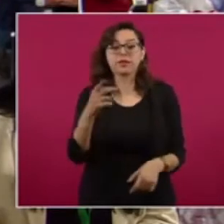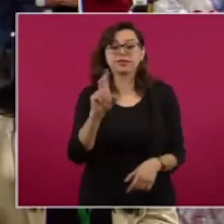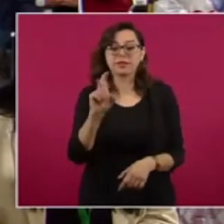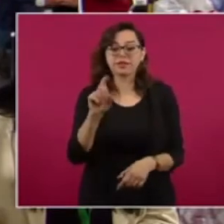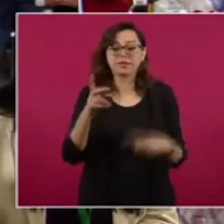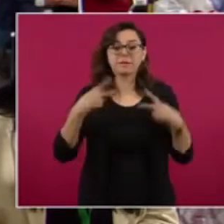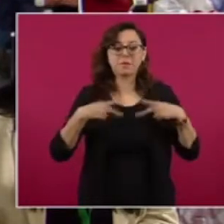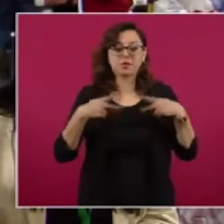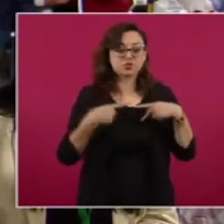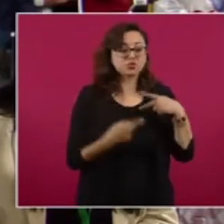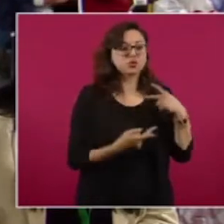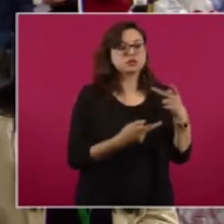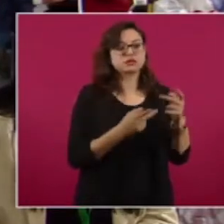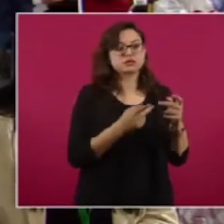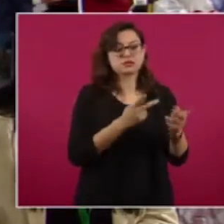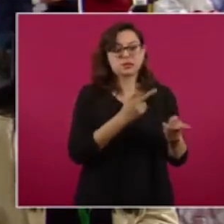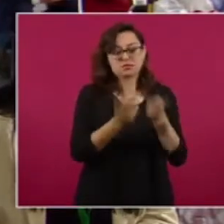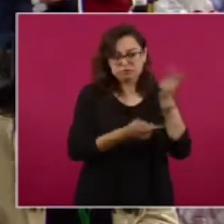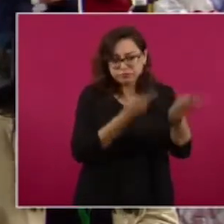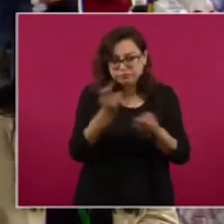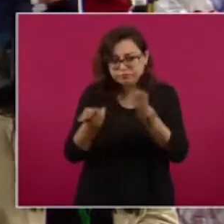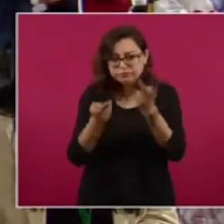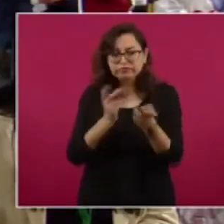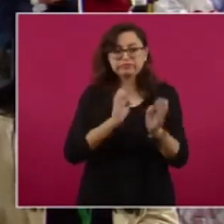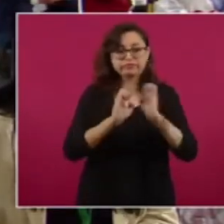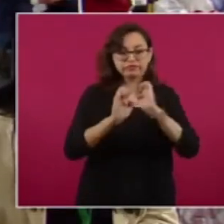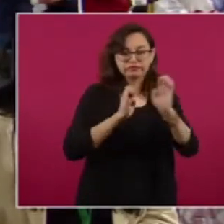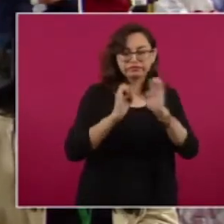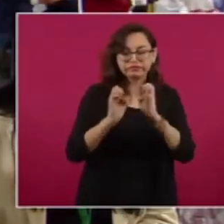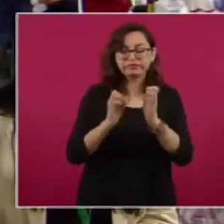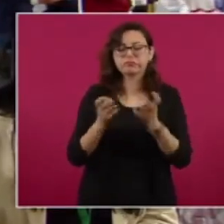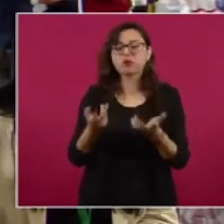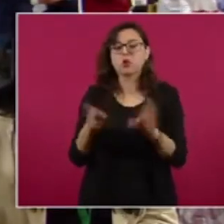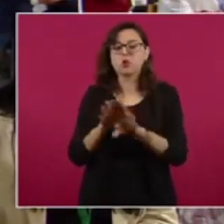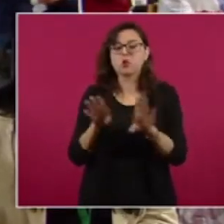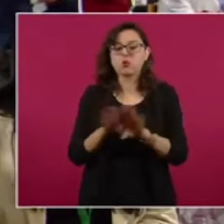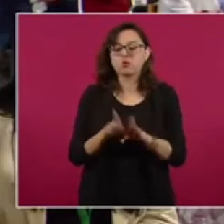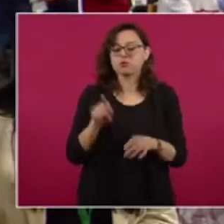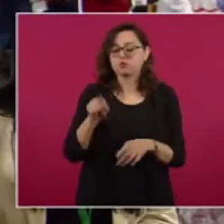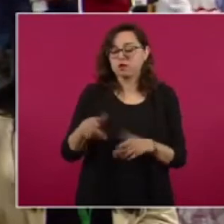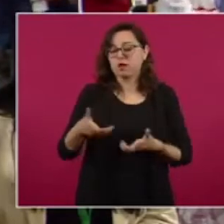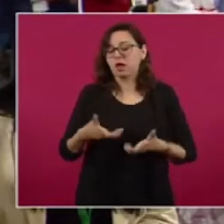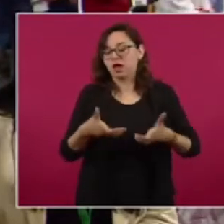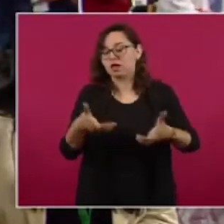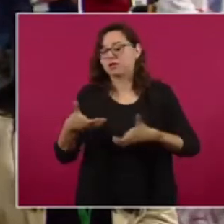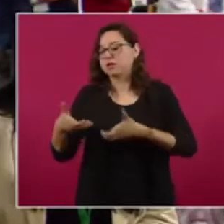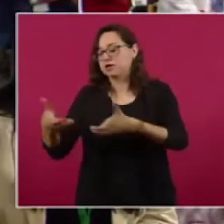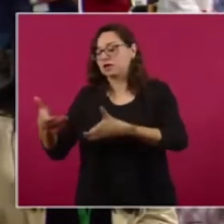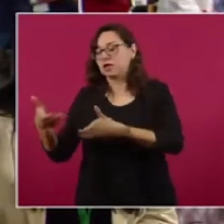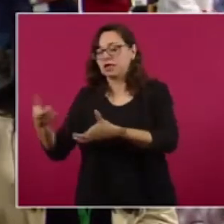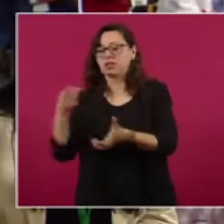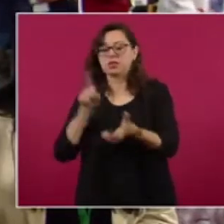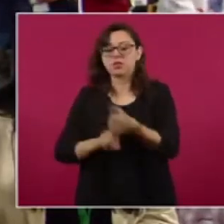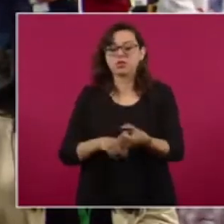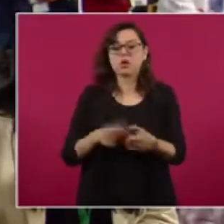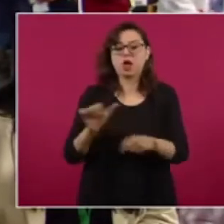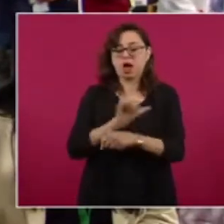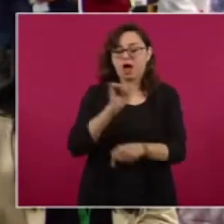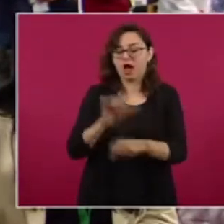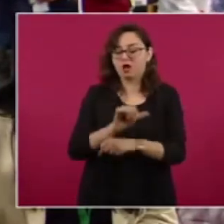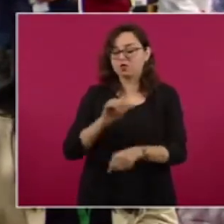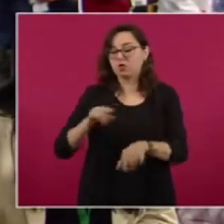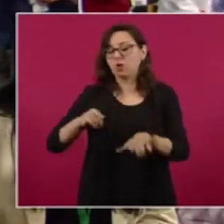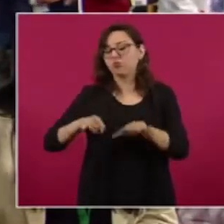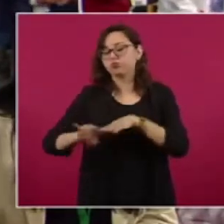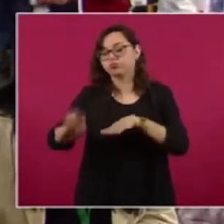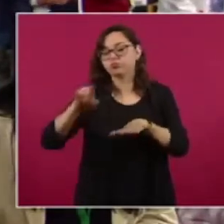Este departamento se dedica a evaluar el aforo de vehicular que hay en cada caseta para ver si coincide el número de vehículos que